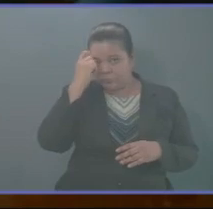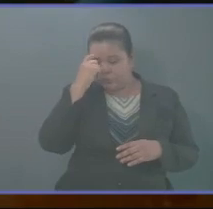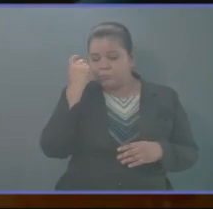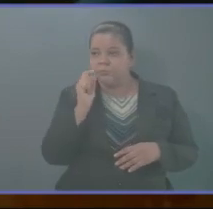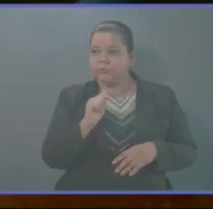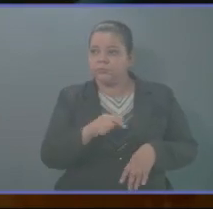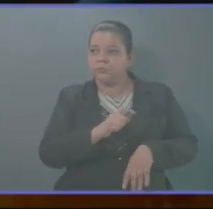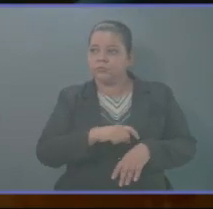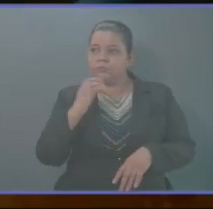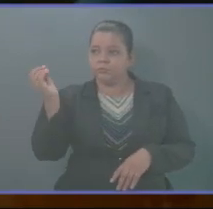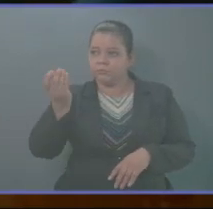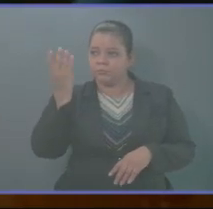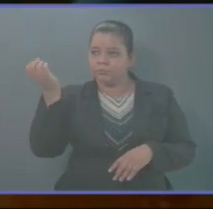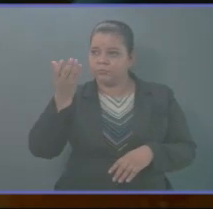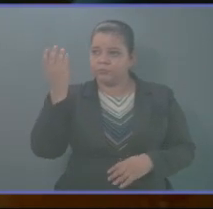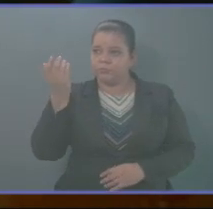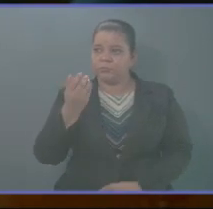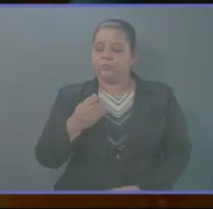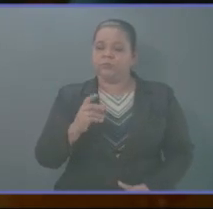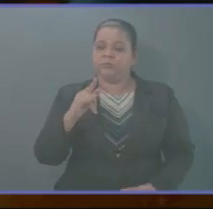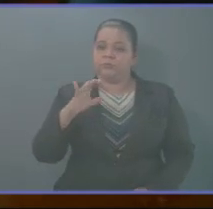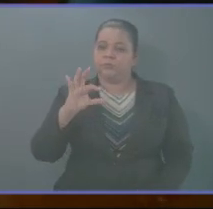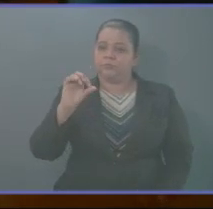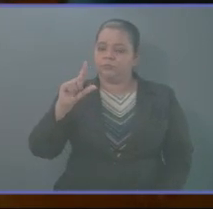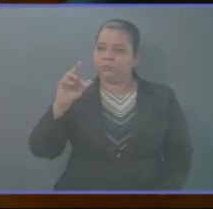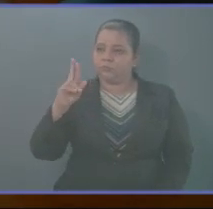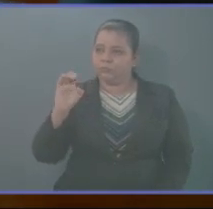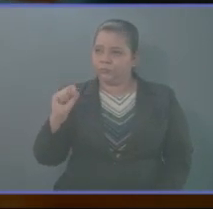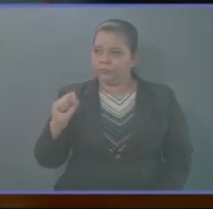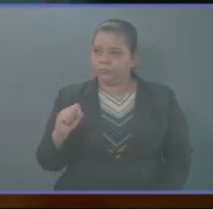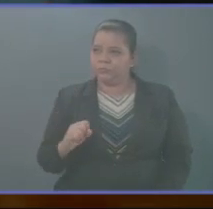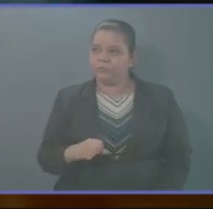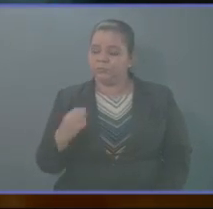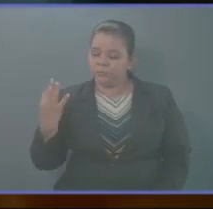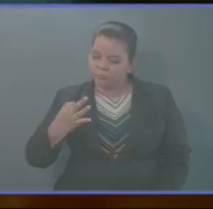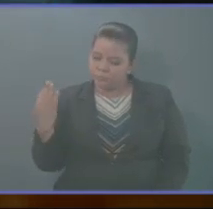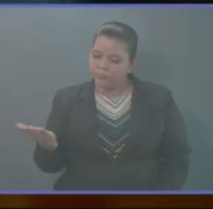la emergencia. Licenciada Flores, por favor.